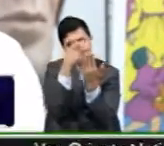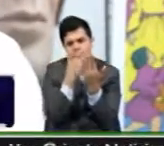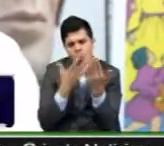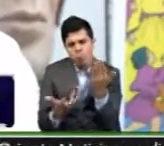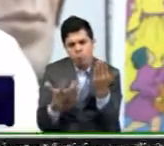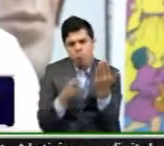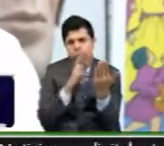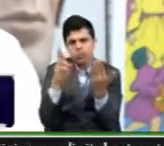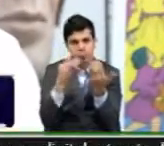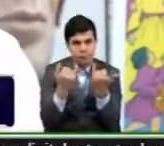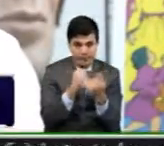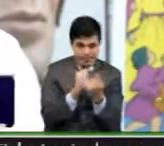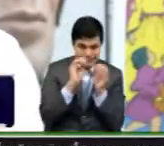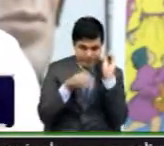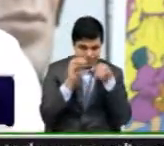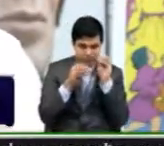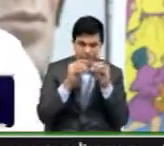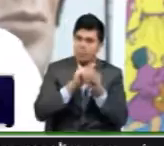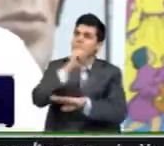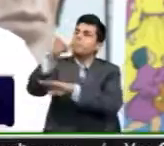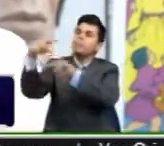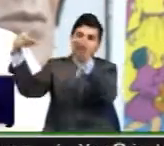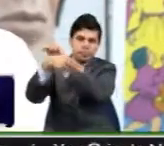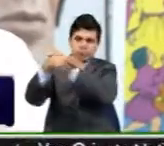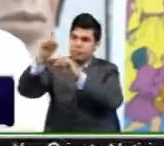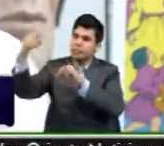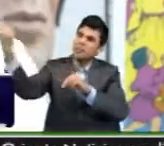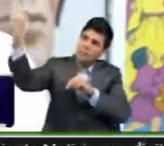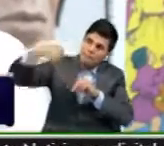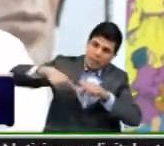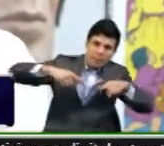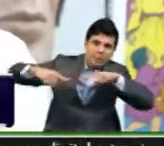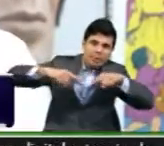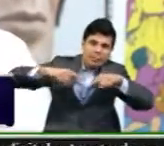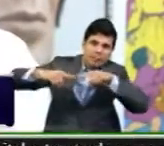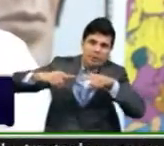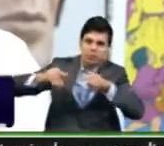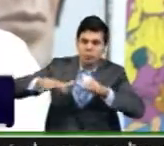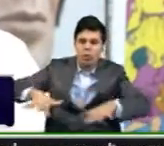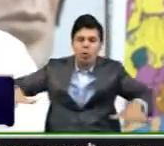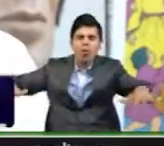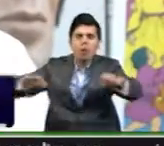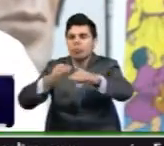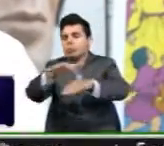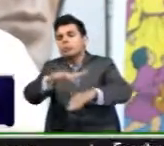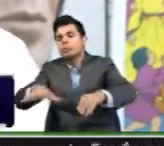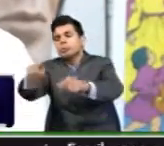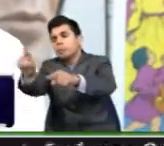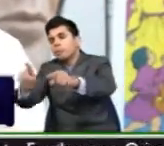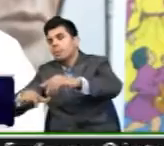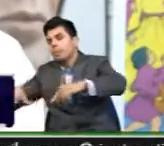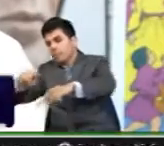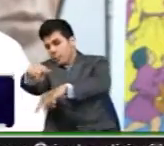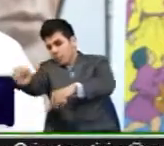acción de nulidad con el fin de que se declaren la nulidad del acto administrativo que ordenó la delimitación del páramo de